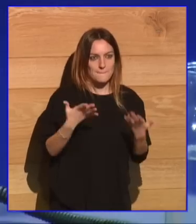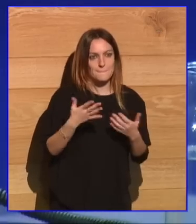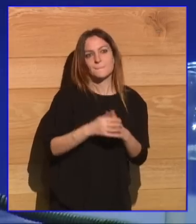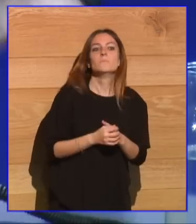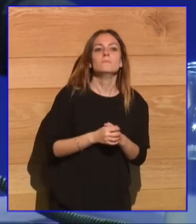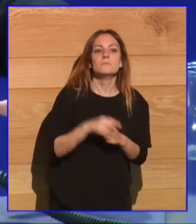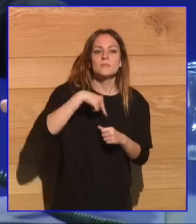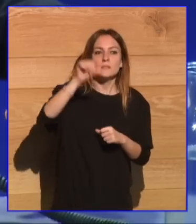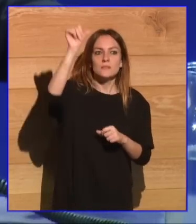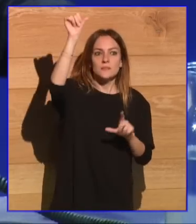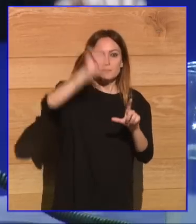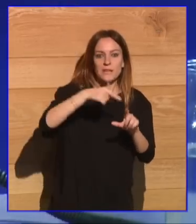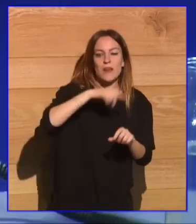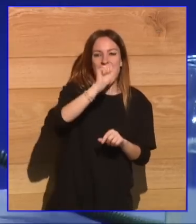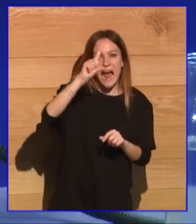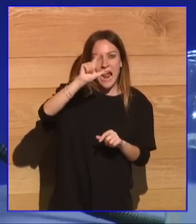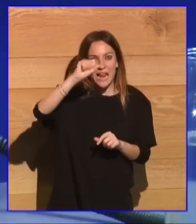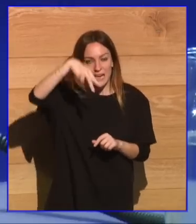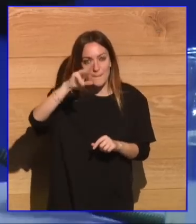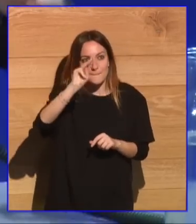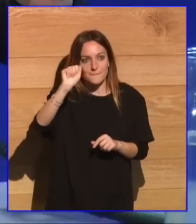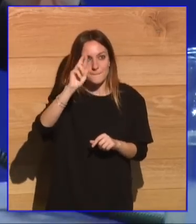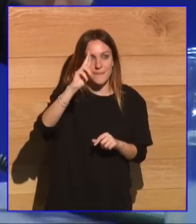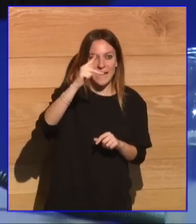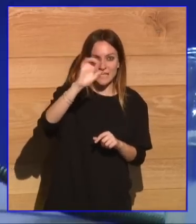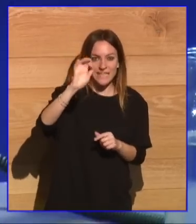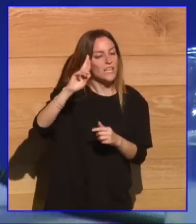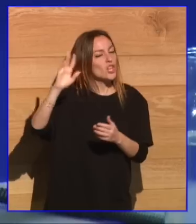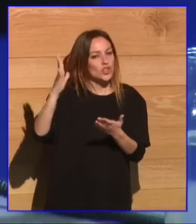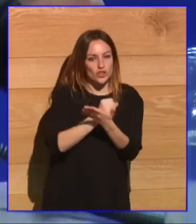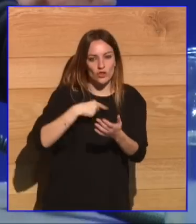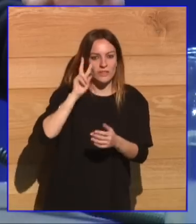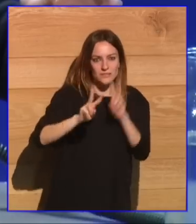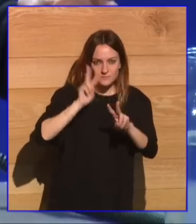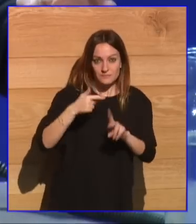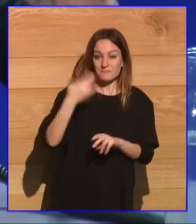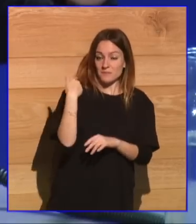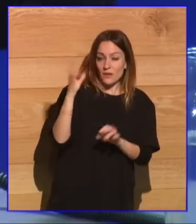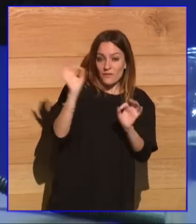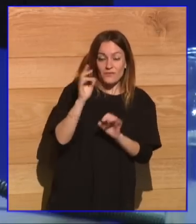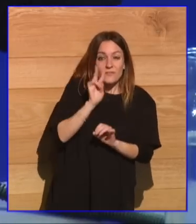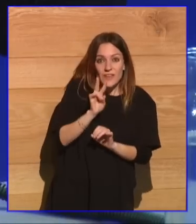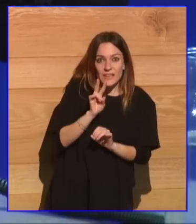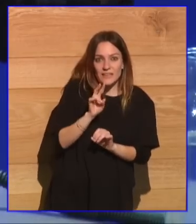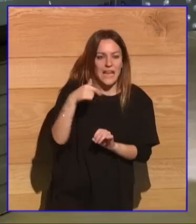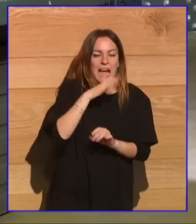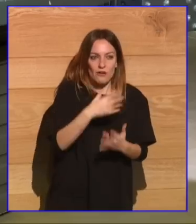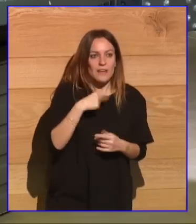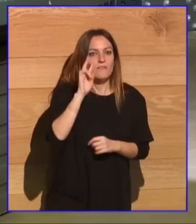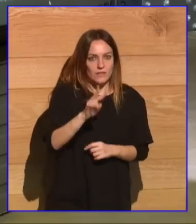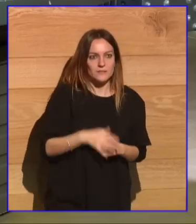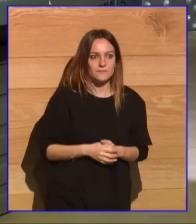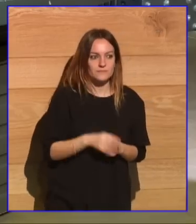todas las películas de Alan Parker. ¿Todas las películas? Las que no vi en su momento, que vi prácticamente un 85%. Sí. O sea, que has visto